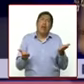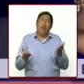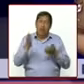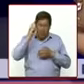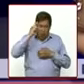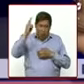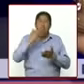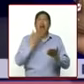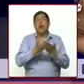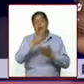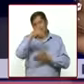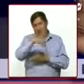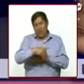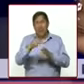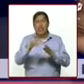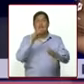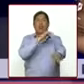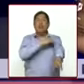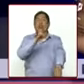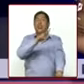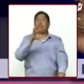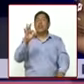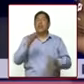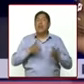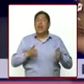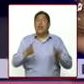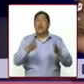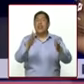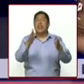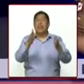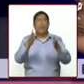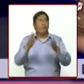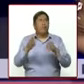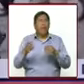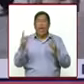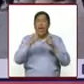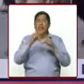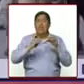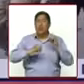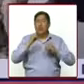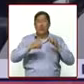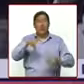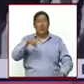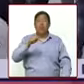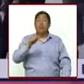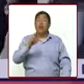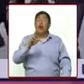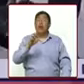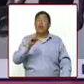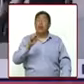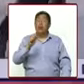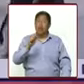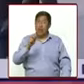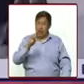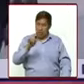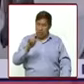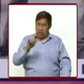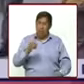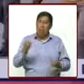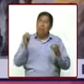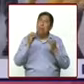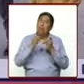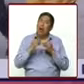Denise, buenas noches. Estamos en el kilómetro 39, carretera hacia el occidente, Parotani. Precisamente la situación se agrava. Han llegado